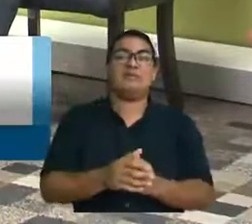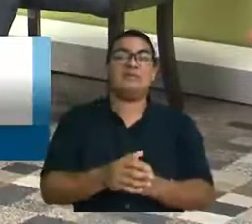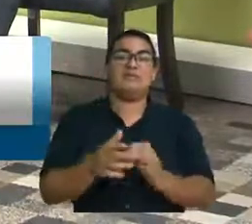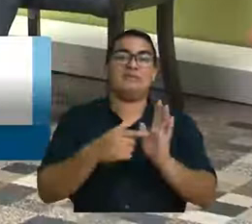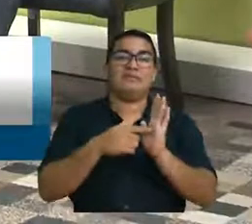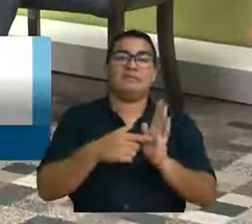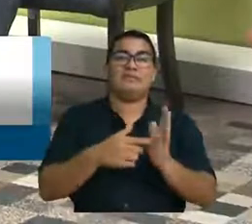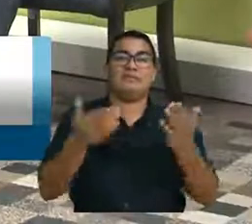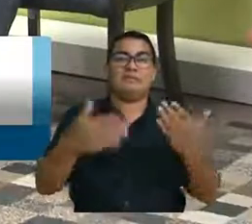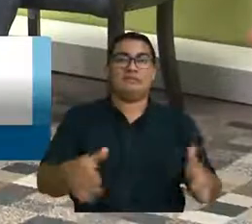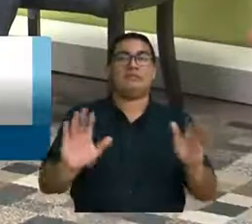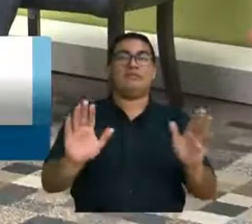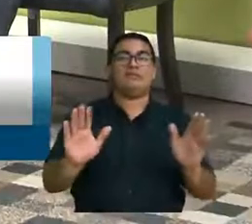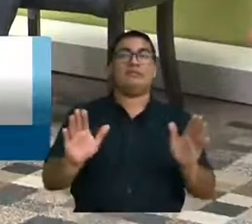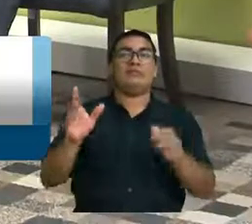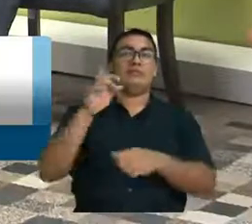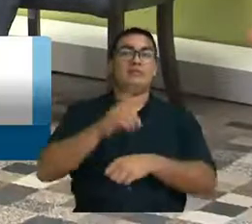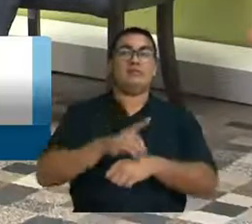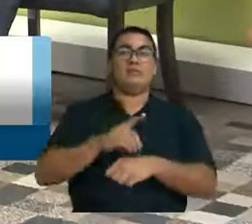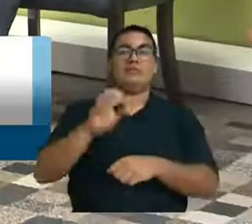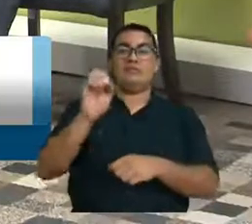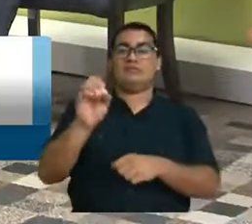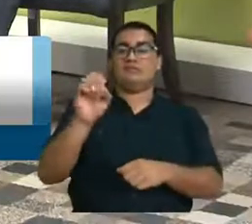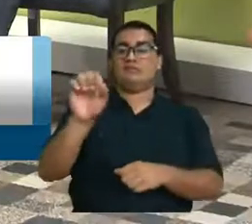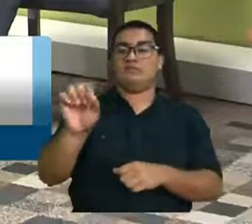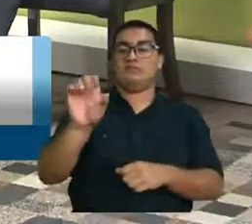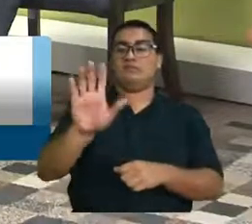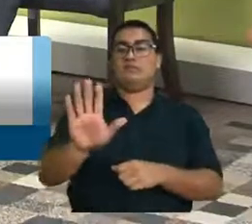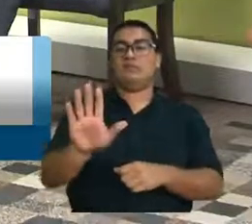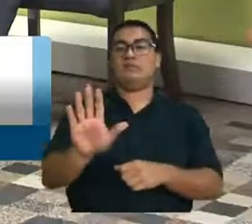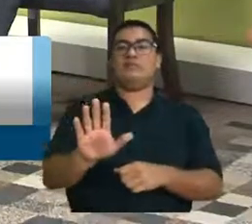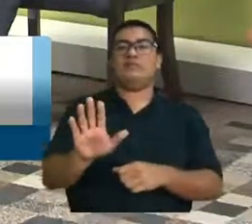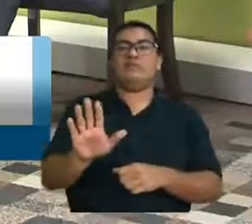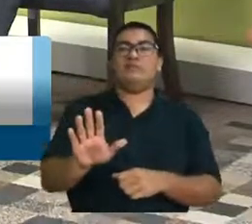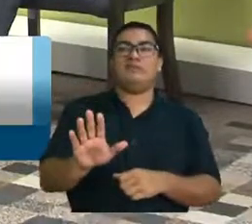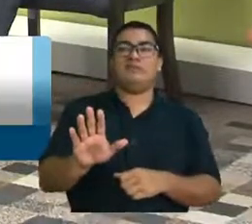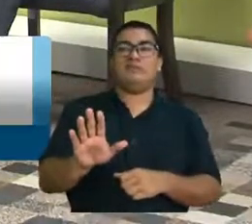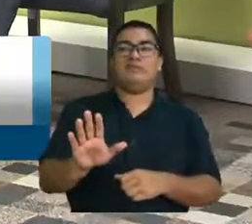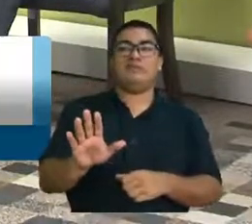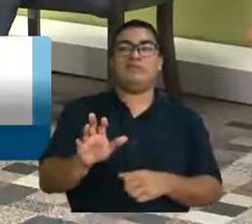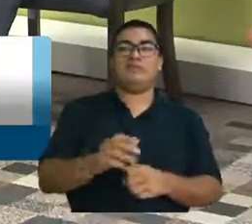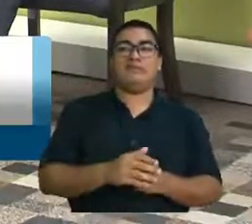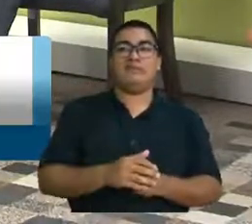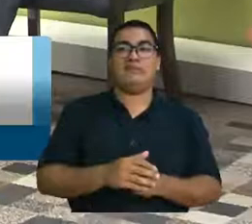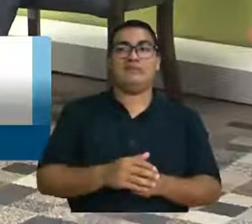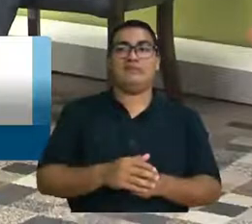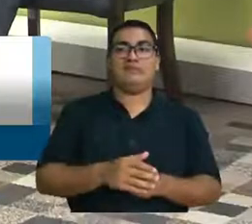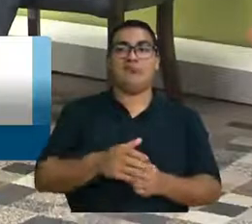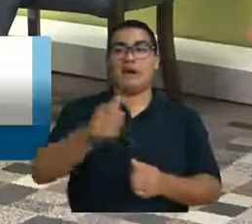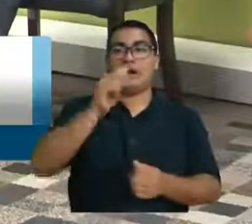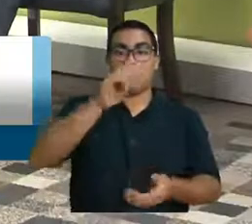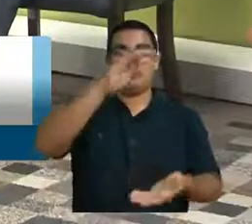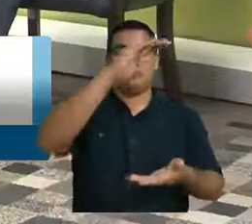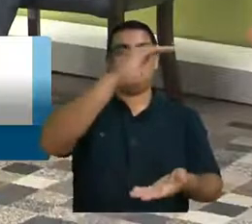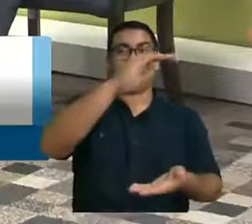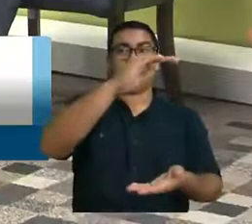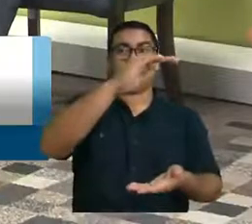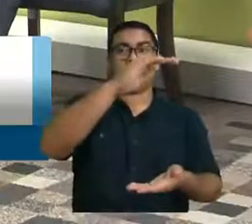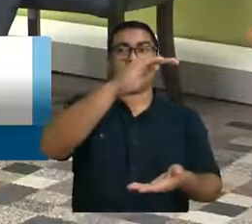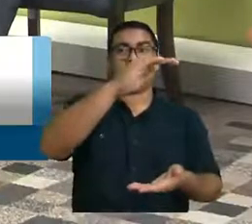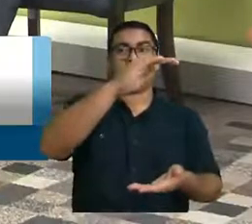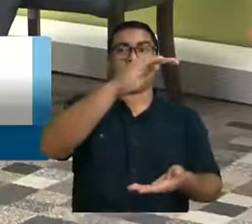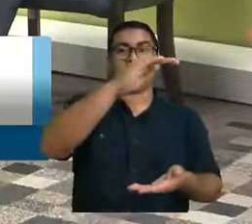usando generalmente, nosotros, al 0.5, que son las diluciones de un litro de agua en